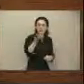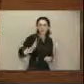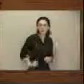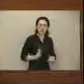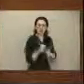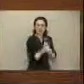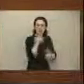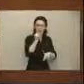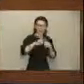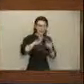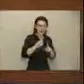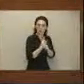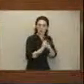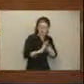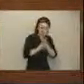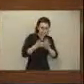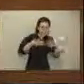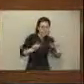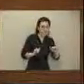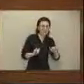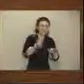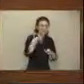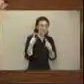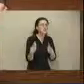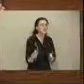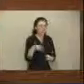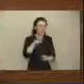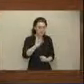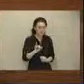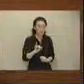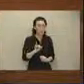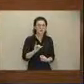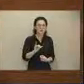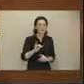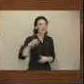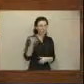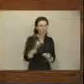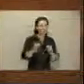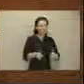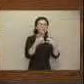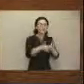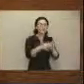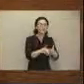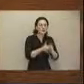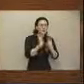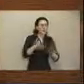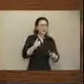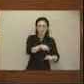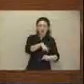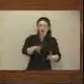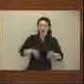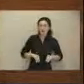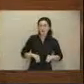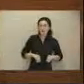ni los familiares han discutido nunca, que son necesarios y que deben ser puestos en marcha. Pero lo que no vamos a admitir es que eso se